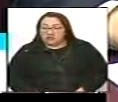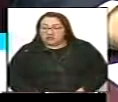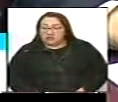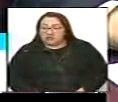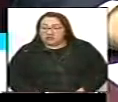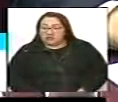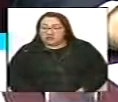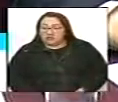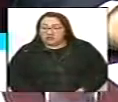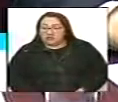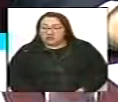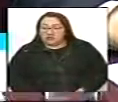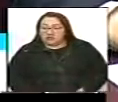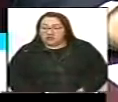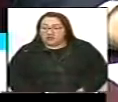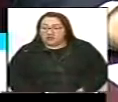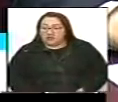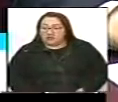quiero decirles pues,